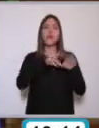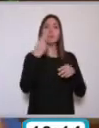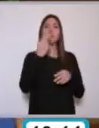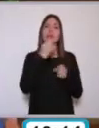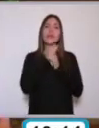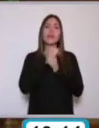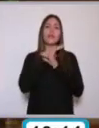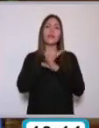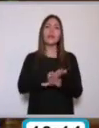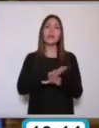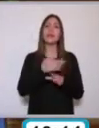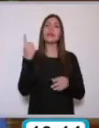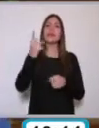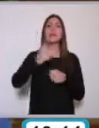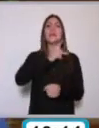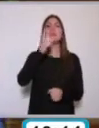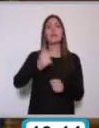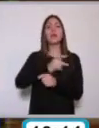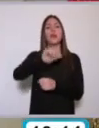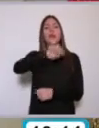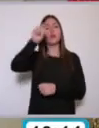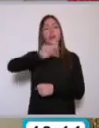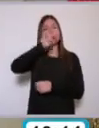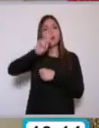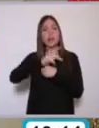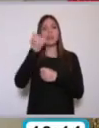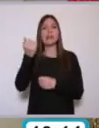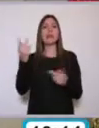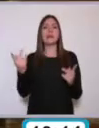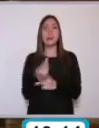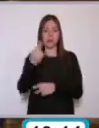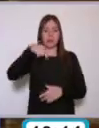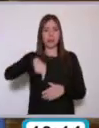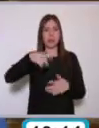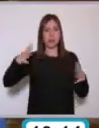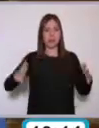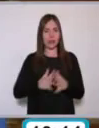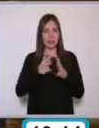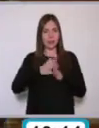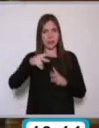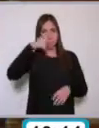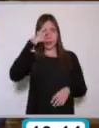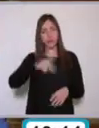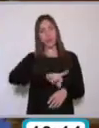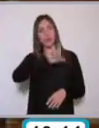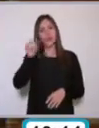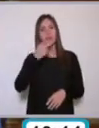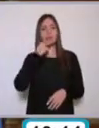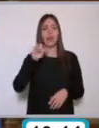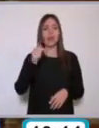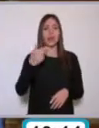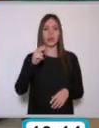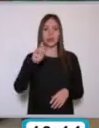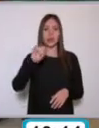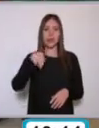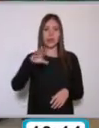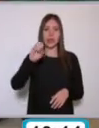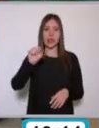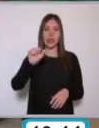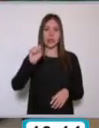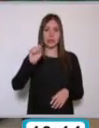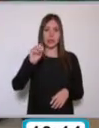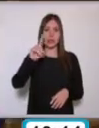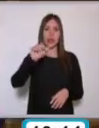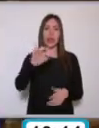información internacional de qué pasaba con la guerra interna en México, ¿no? Entonces Agustín Víctor Casasola, como lo dice Lil, funda la primera agencia de